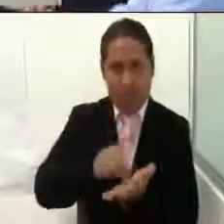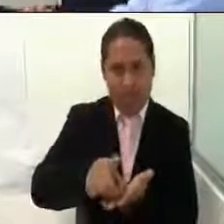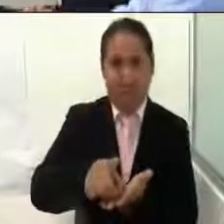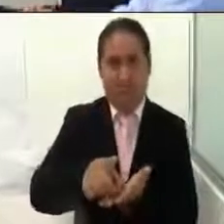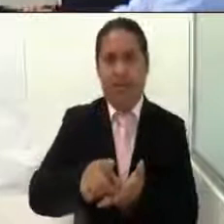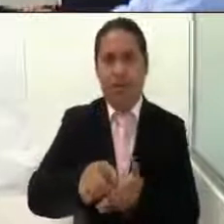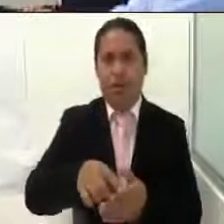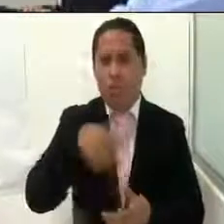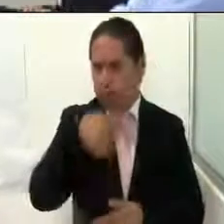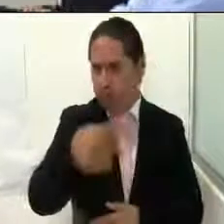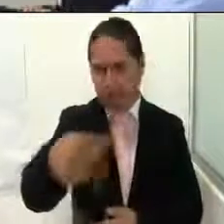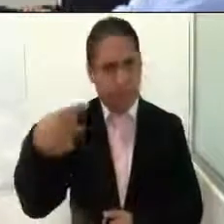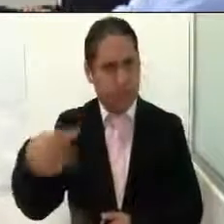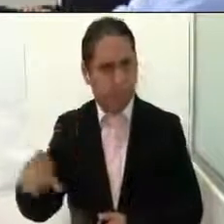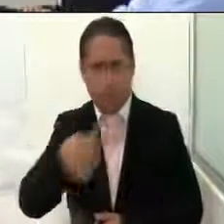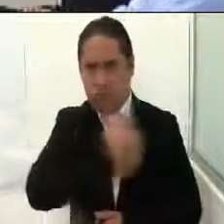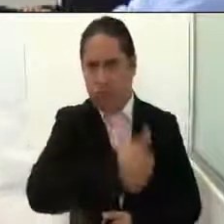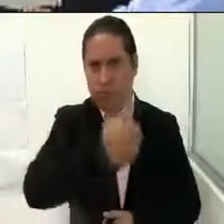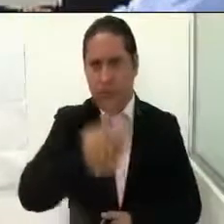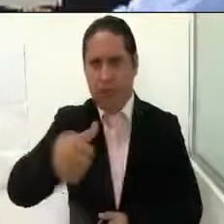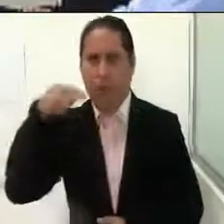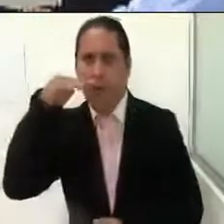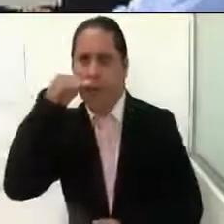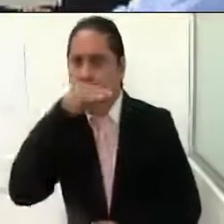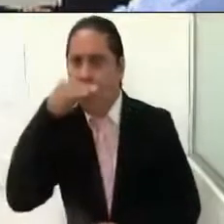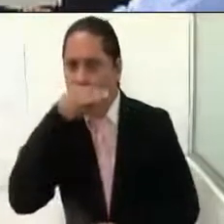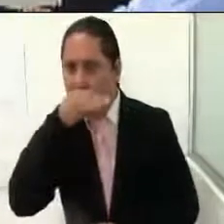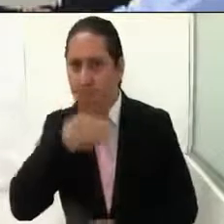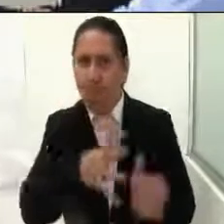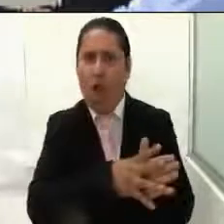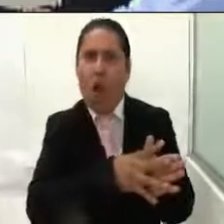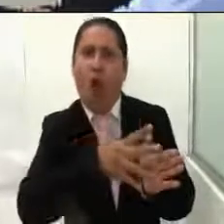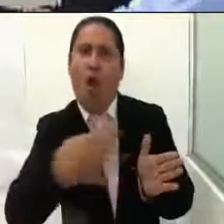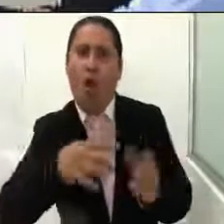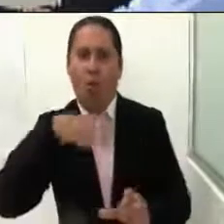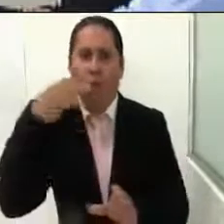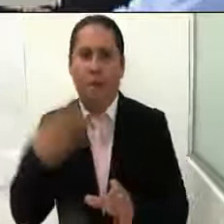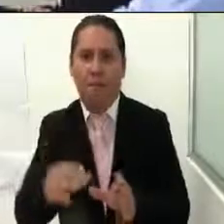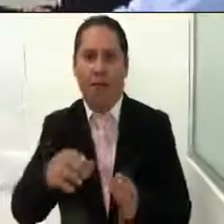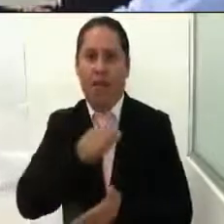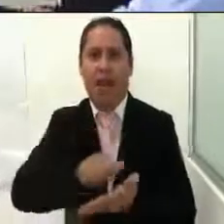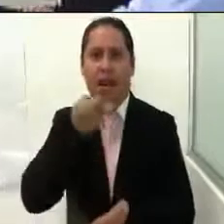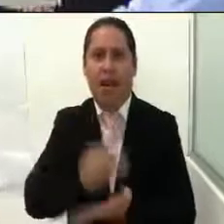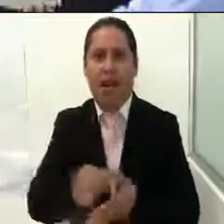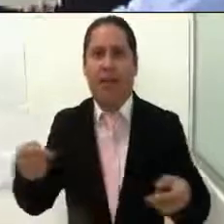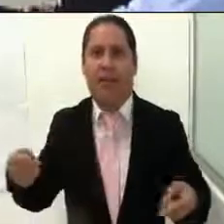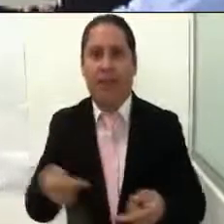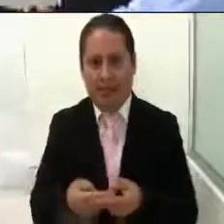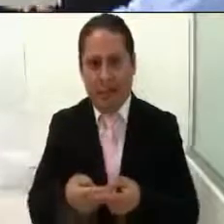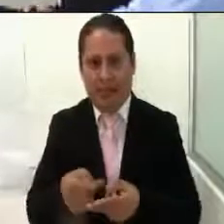autoridad competente expedida gratuitamente la primera copia certificada del acta de registro del nacimiento